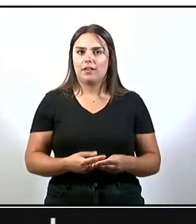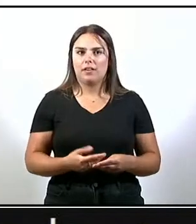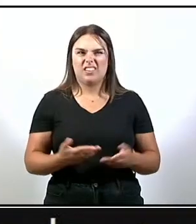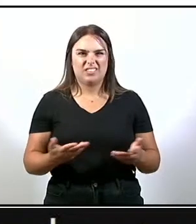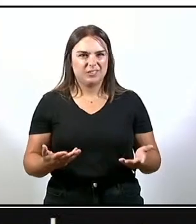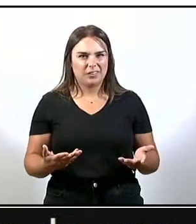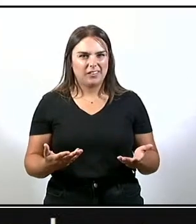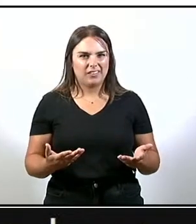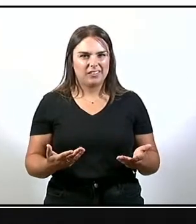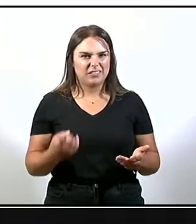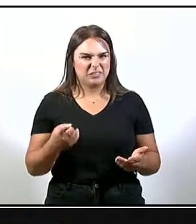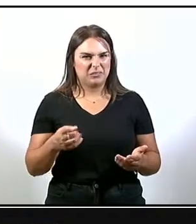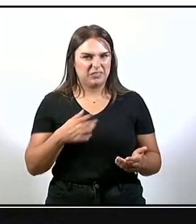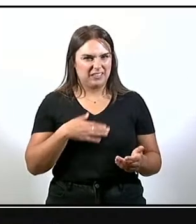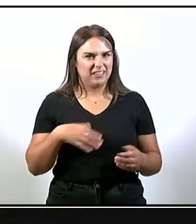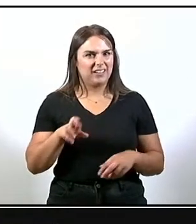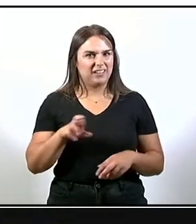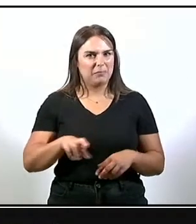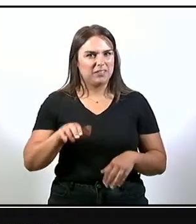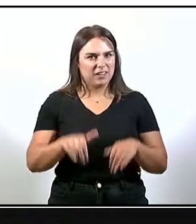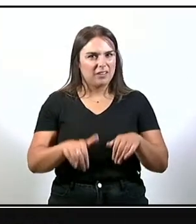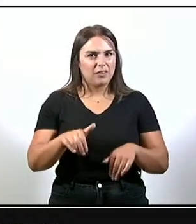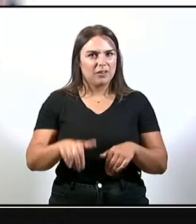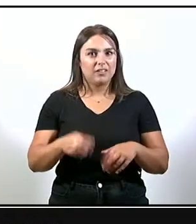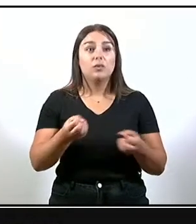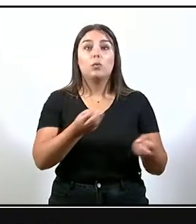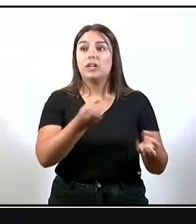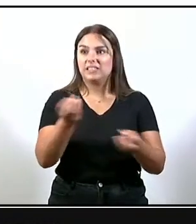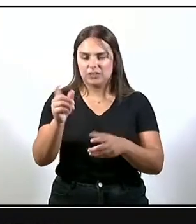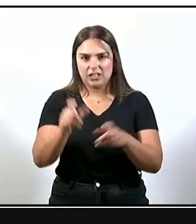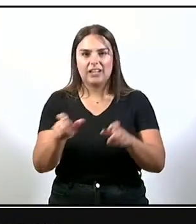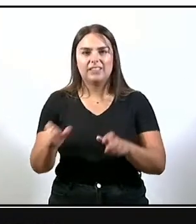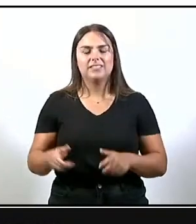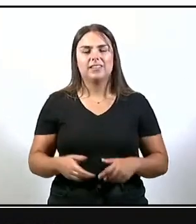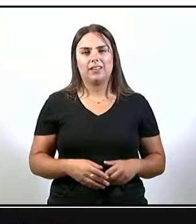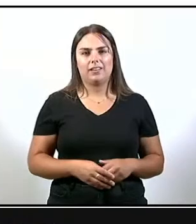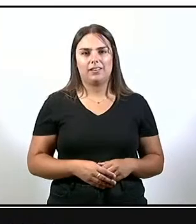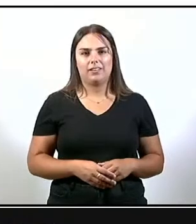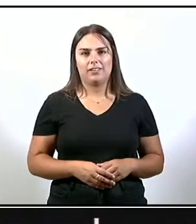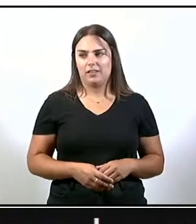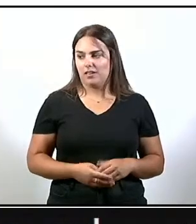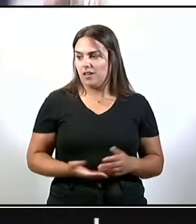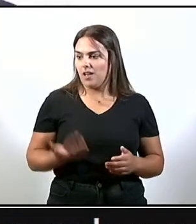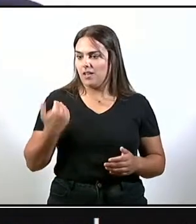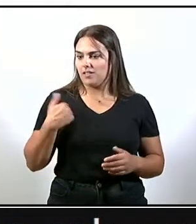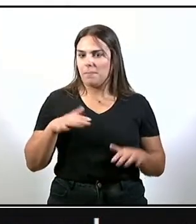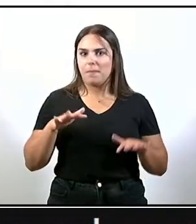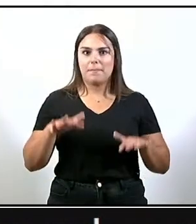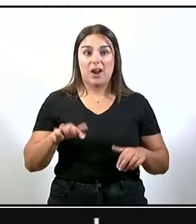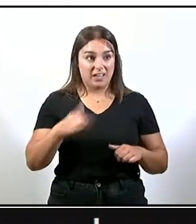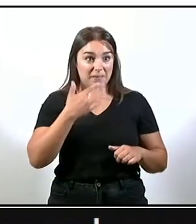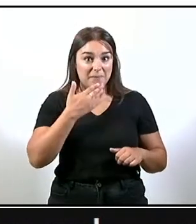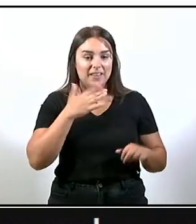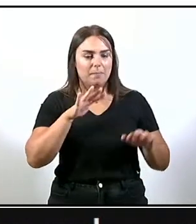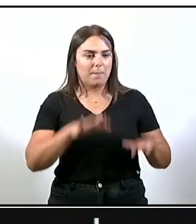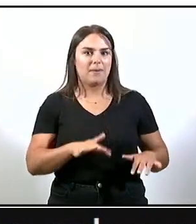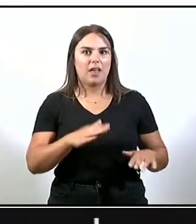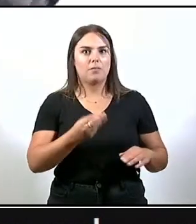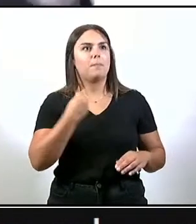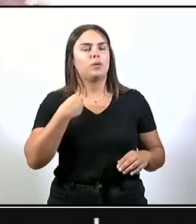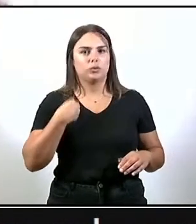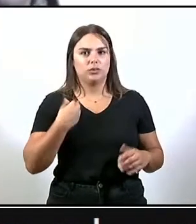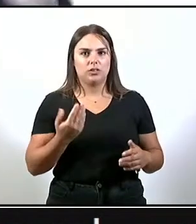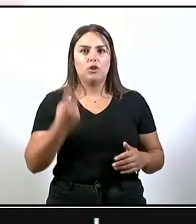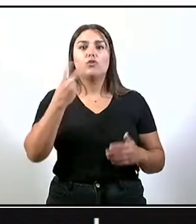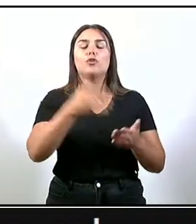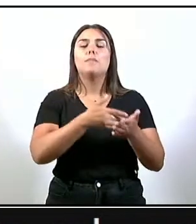que ir a elecciones, se va? Que salga y se lo cuente a la gente por la calle. A mí ayer por la calle me pararon aquí en Mérida. Oye, ¿y los 2,5